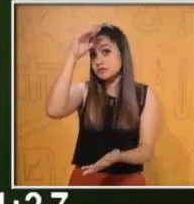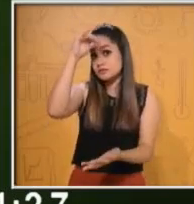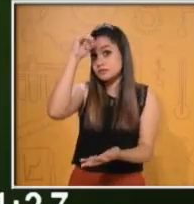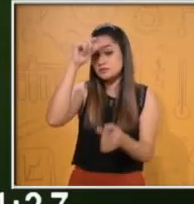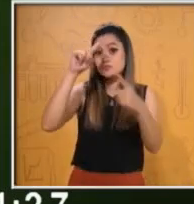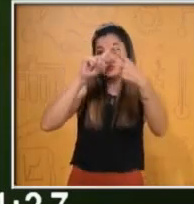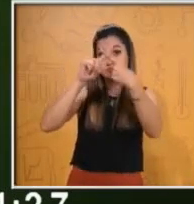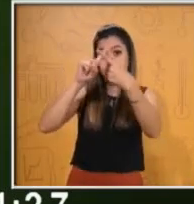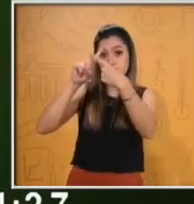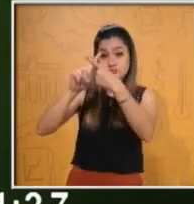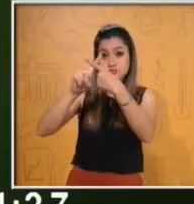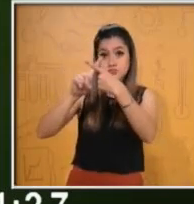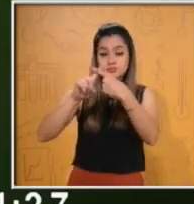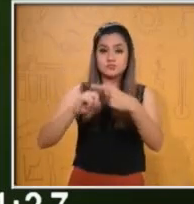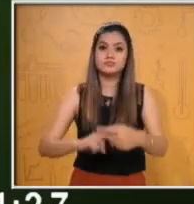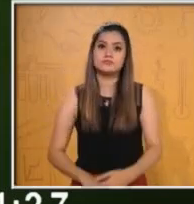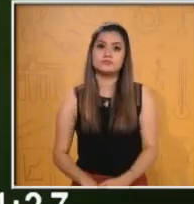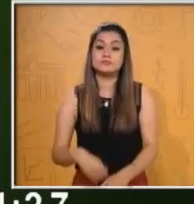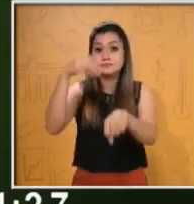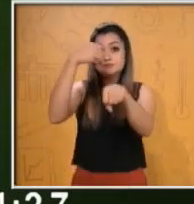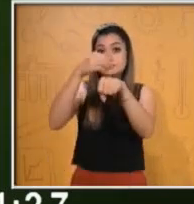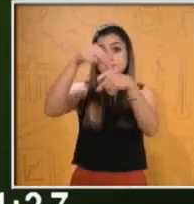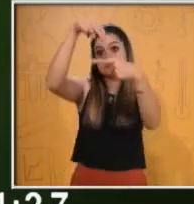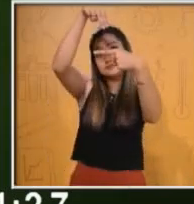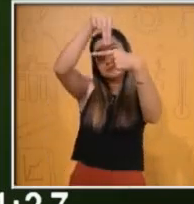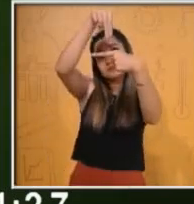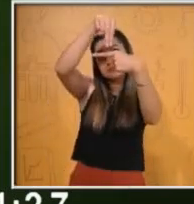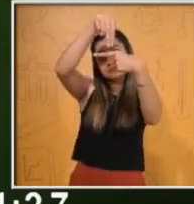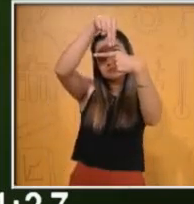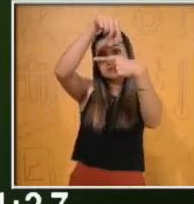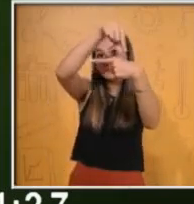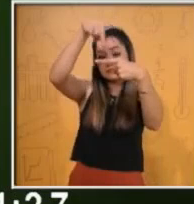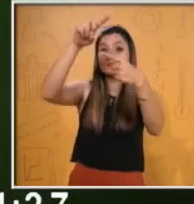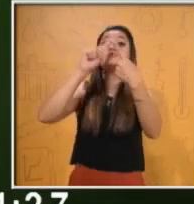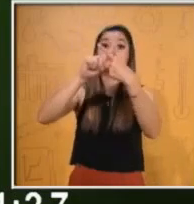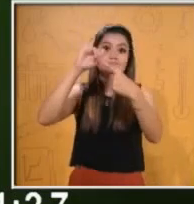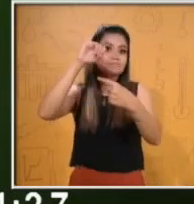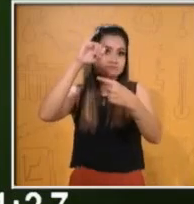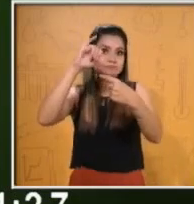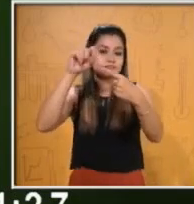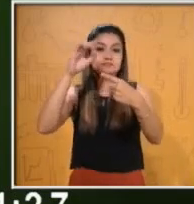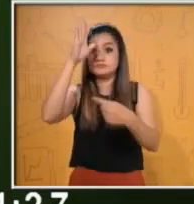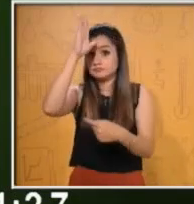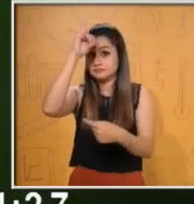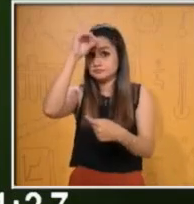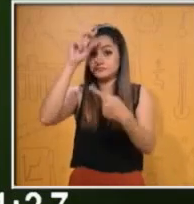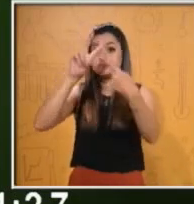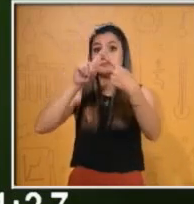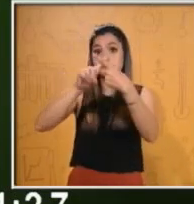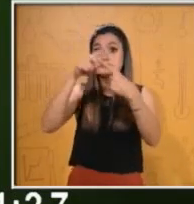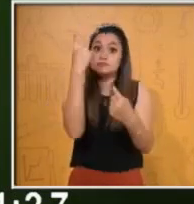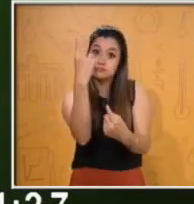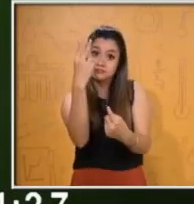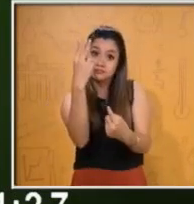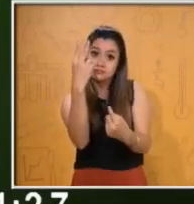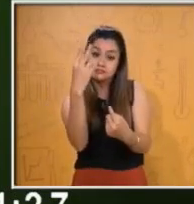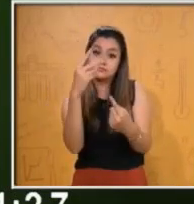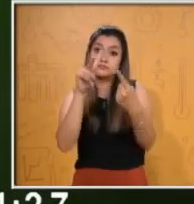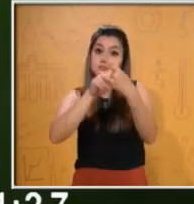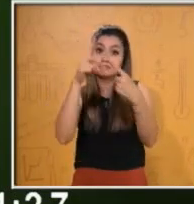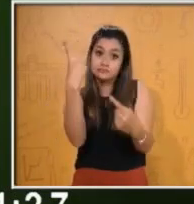multiplicando solamente el numerador, o sea, el número de arriba. Lo multiplicamos por 2. 2 por 2,